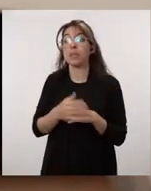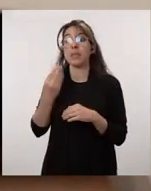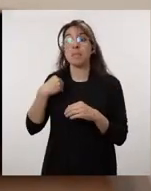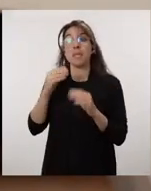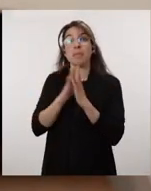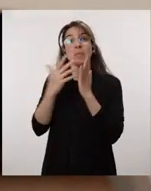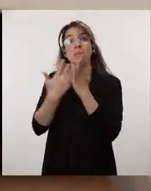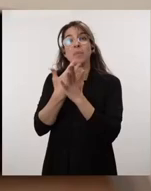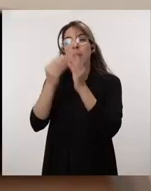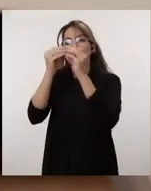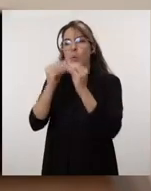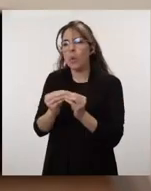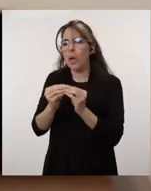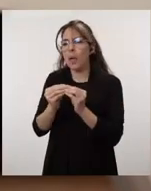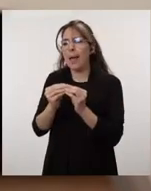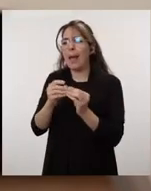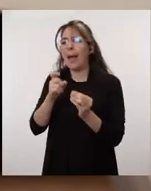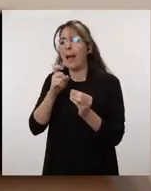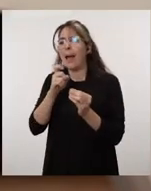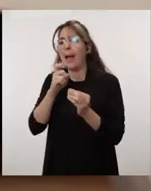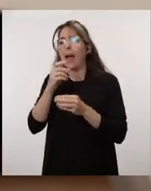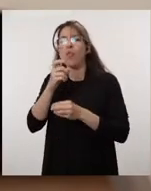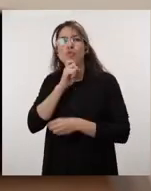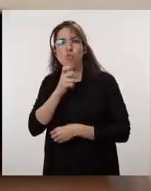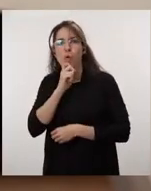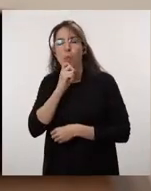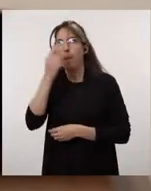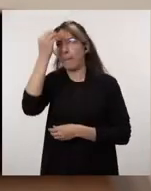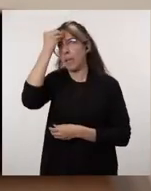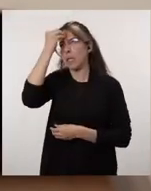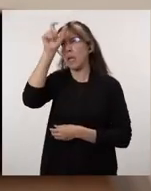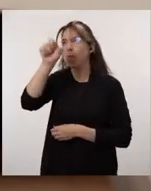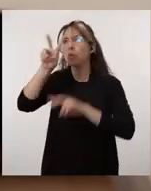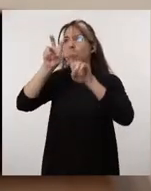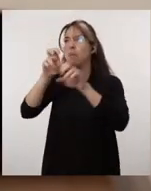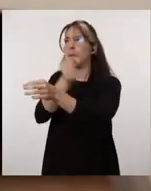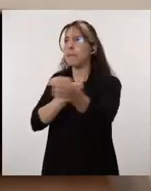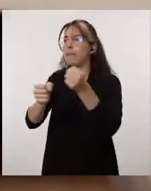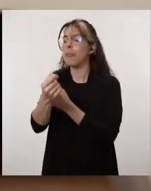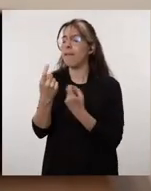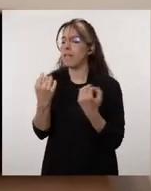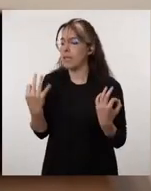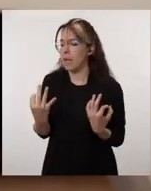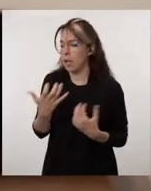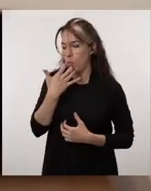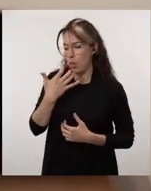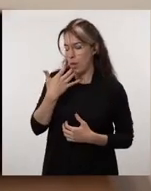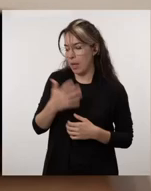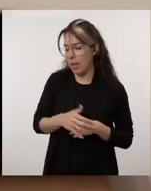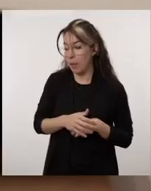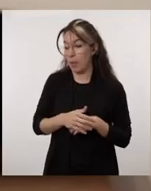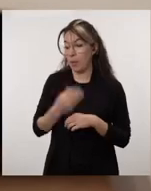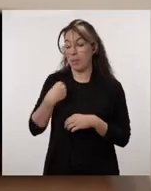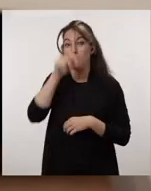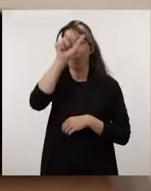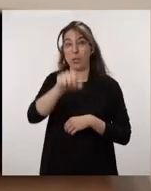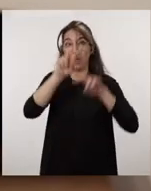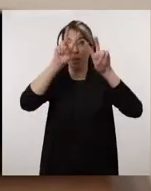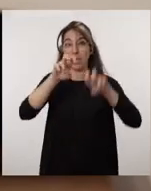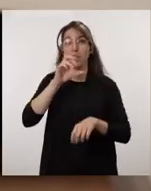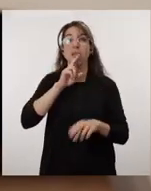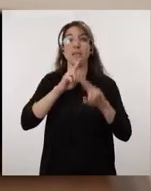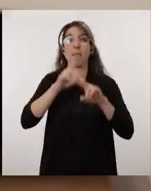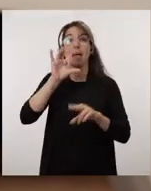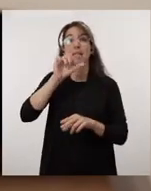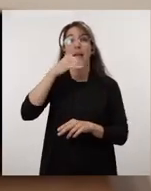elaborar es ponernos en los zapatos de los investigadores es decir que necesitaban los zapatos de investigadores como por ejemplo xavi no verdad que es un